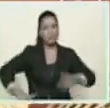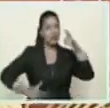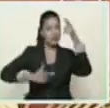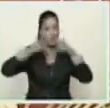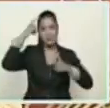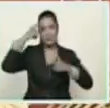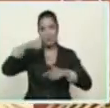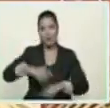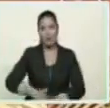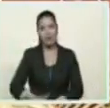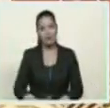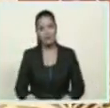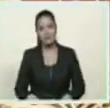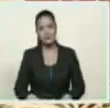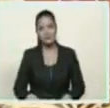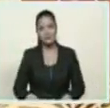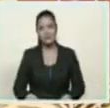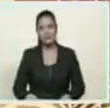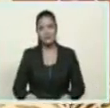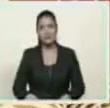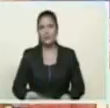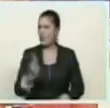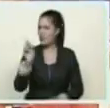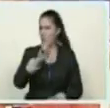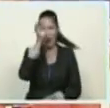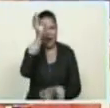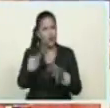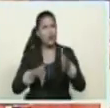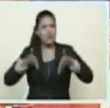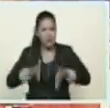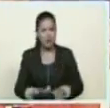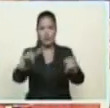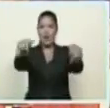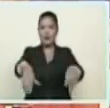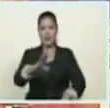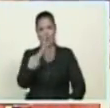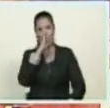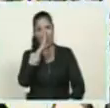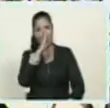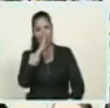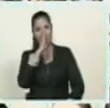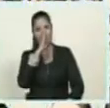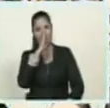chávez por eso de esta sólida que nació en marina